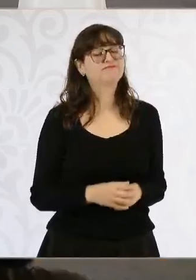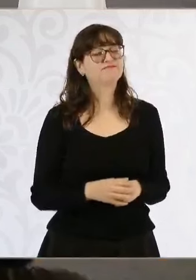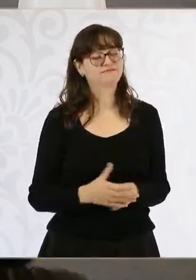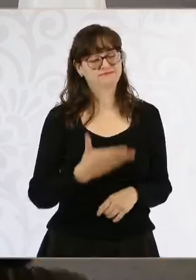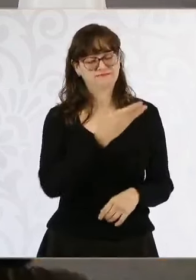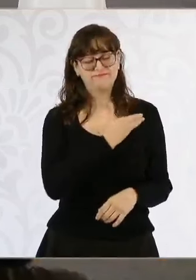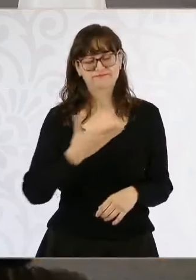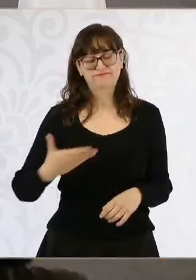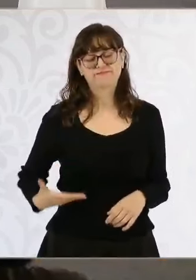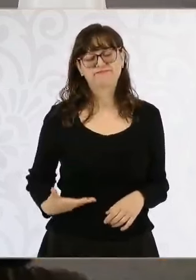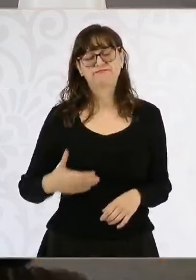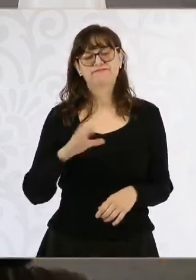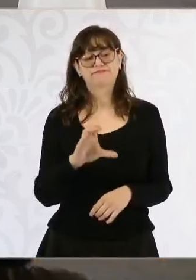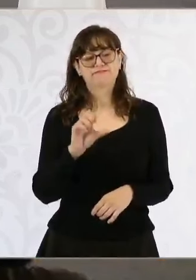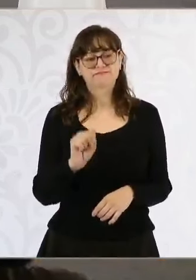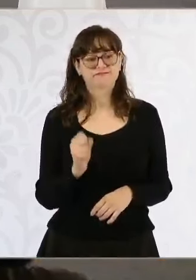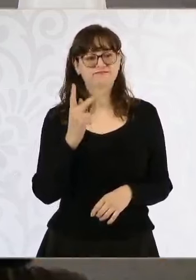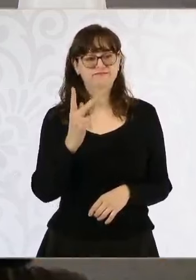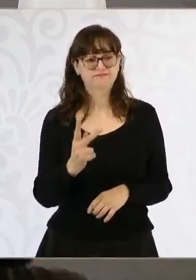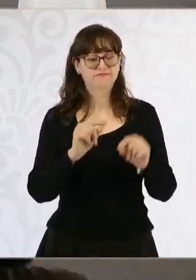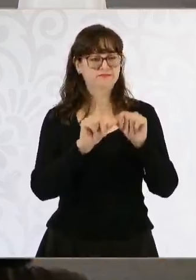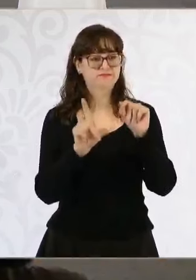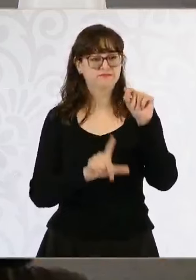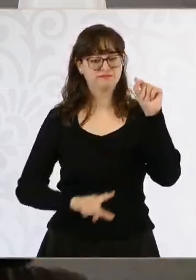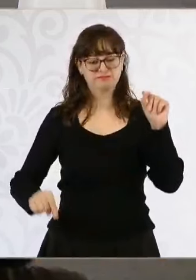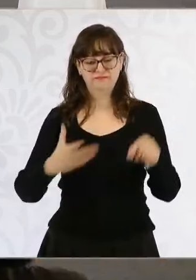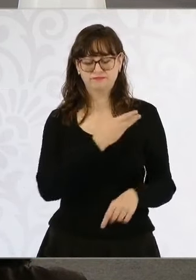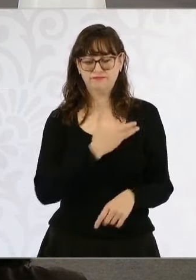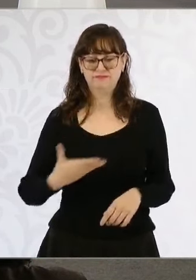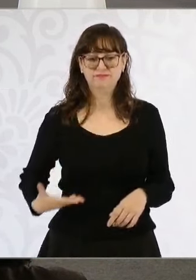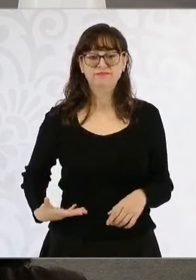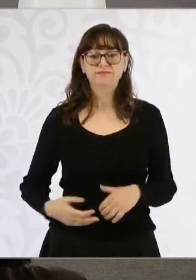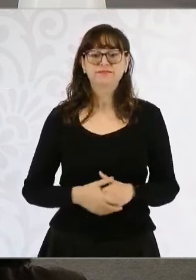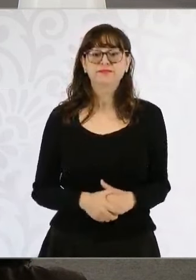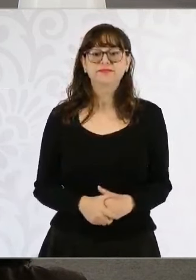pardo presidenta constitucional de los Estados Unidos Mexicanos